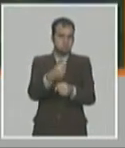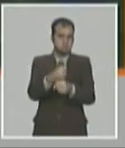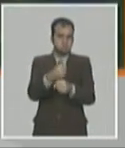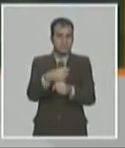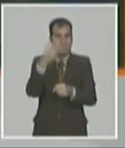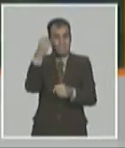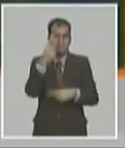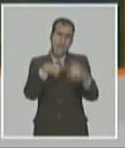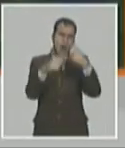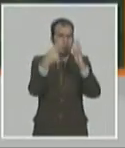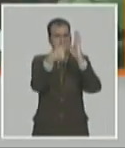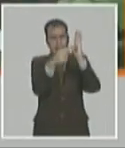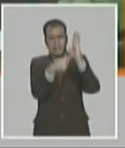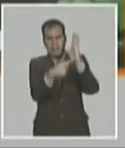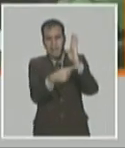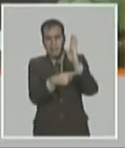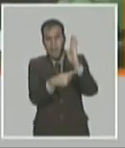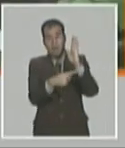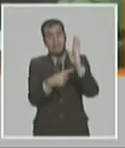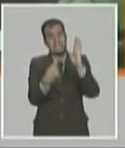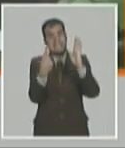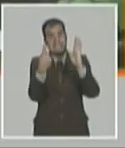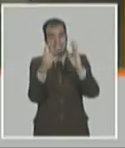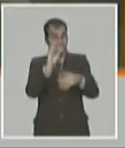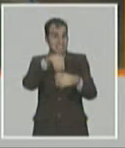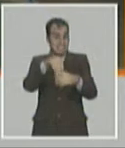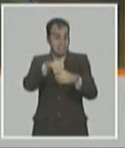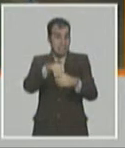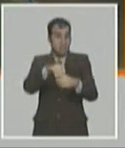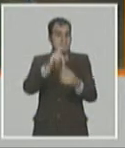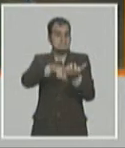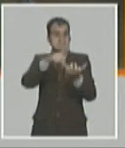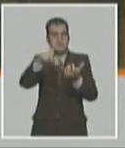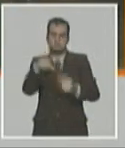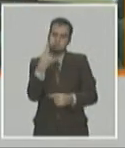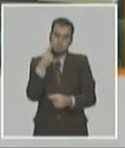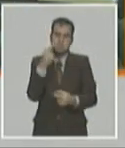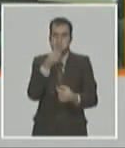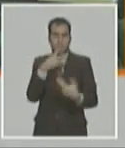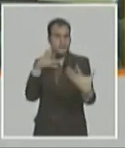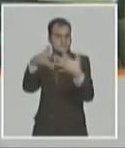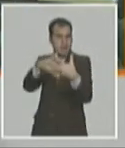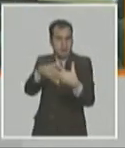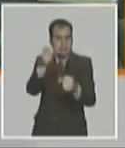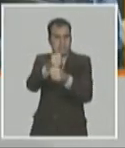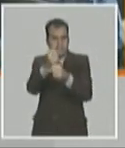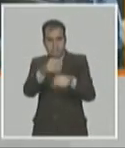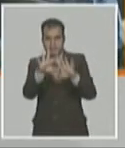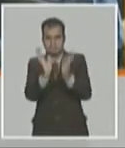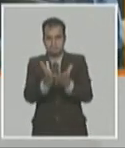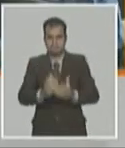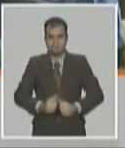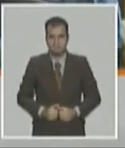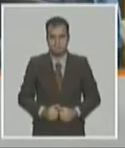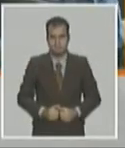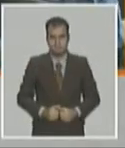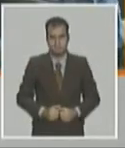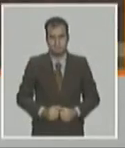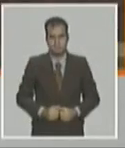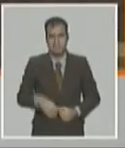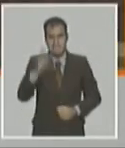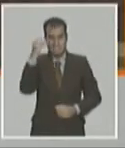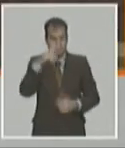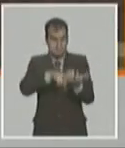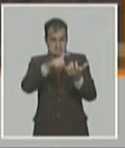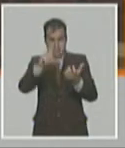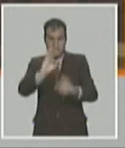de cuestiones que son inherentes al partido. Hoy nosotros insistíamos en que al partido nada le es ajeno. Y si nada